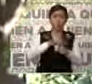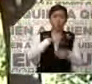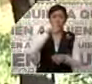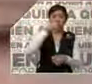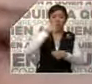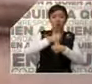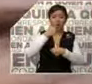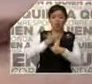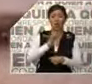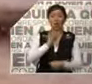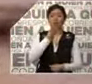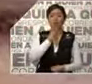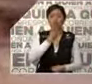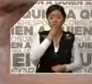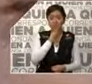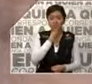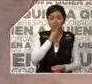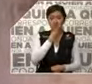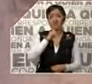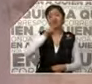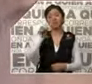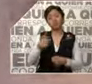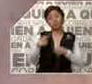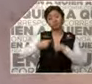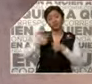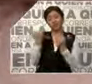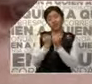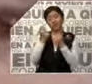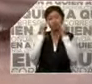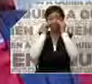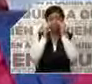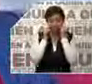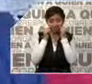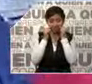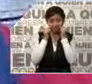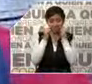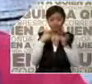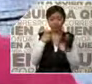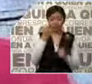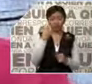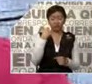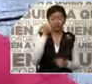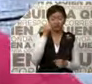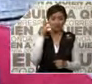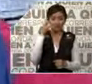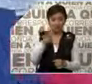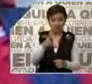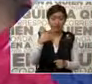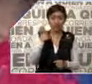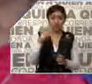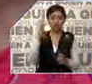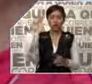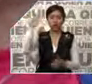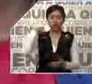padece diabetes y está perdiendo la vista. Ahora que he tenido mi problema de la vista, pues me tocaba el 12